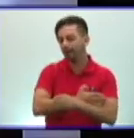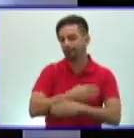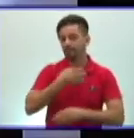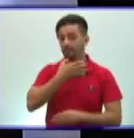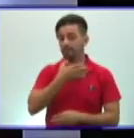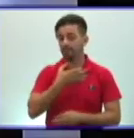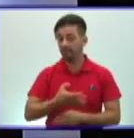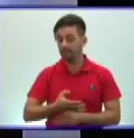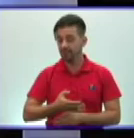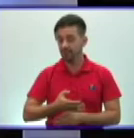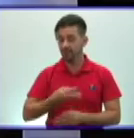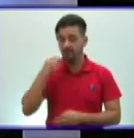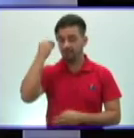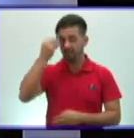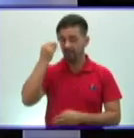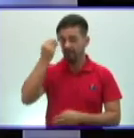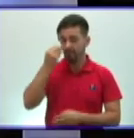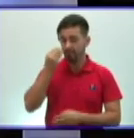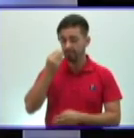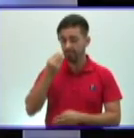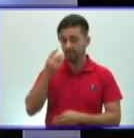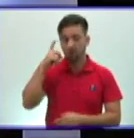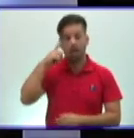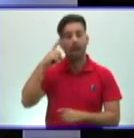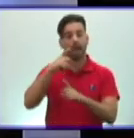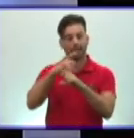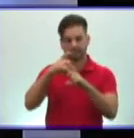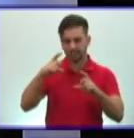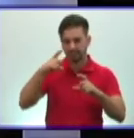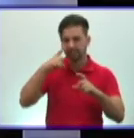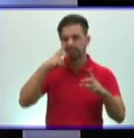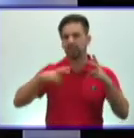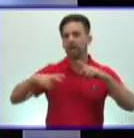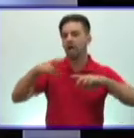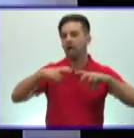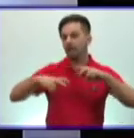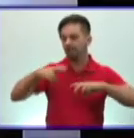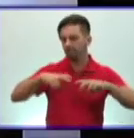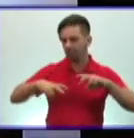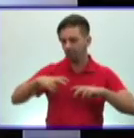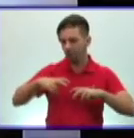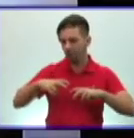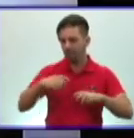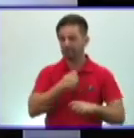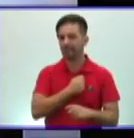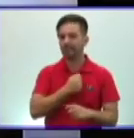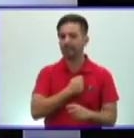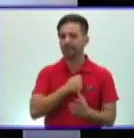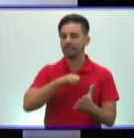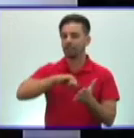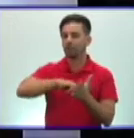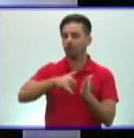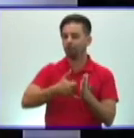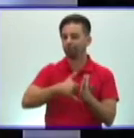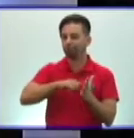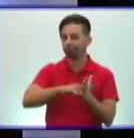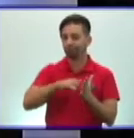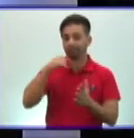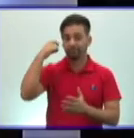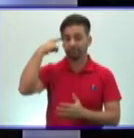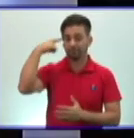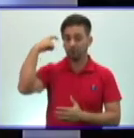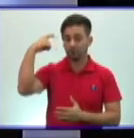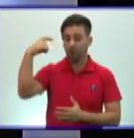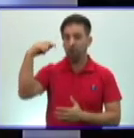científico que lo aproxima a los requerimientos y a los proyectos que como utopía quiso plantearse y que realizó. En